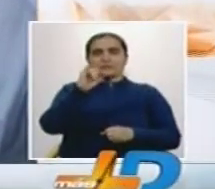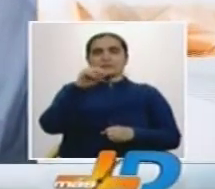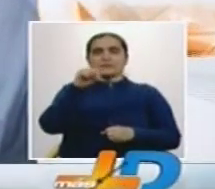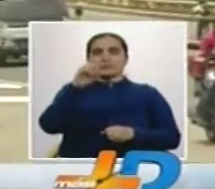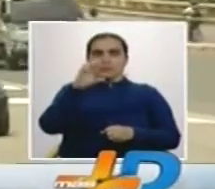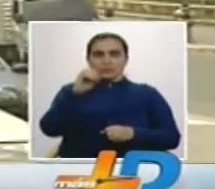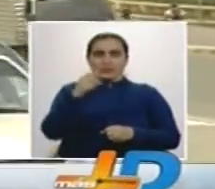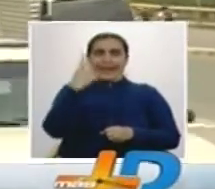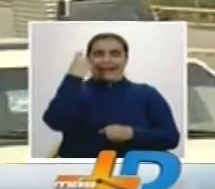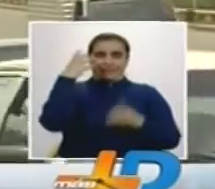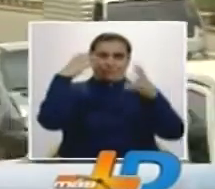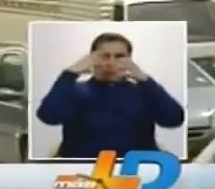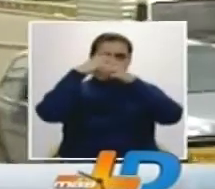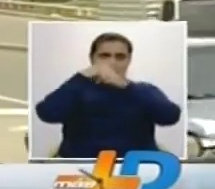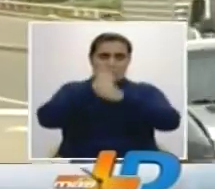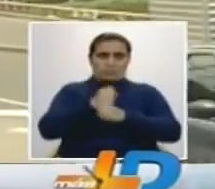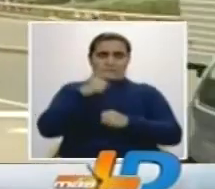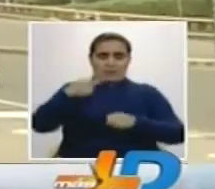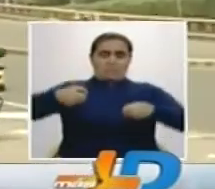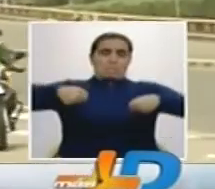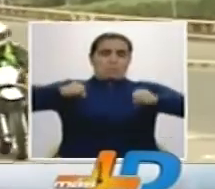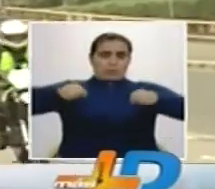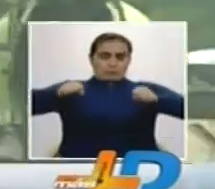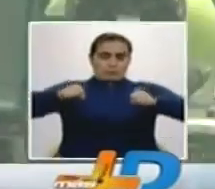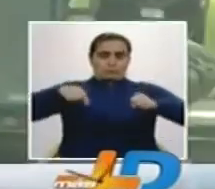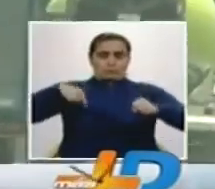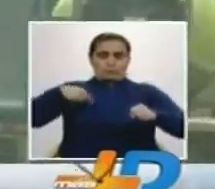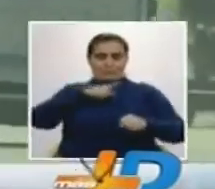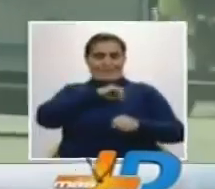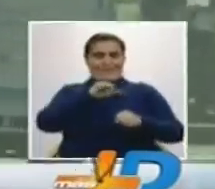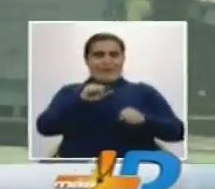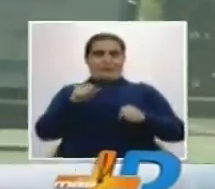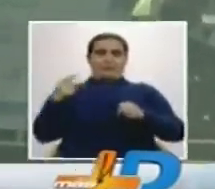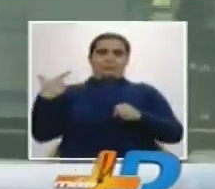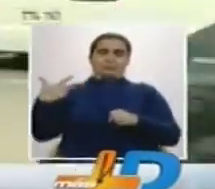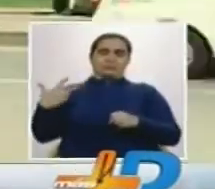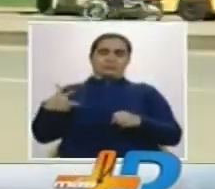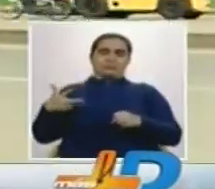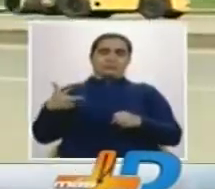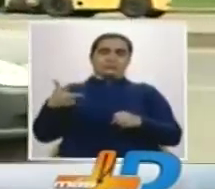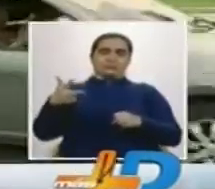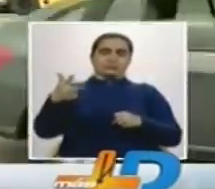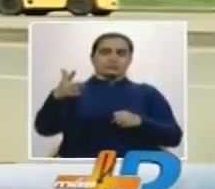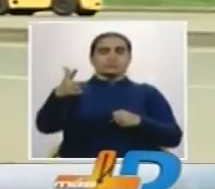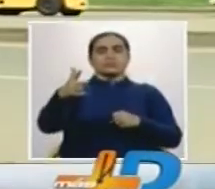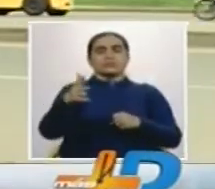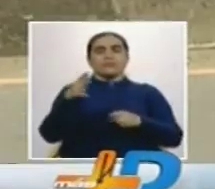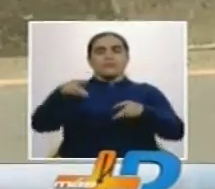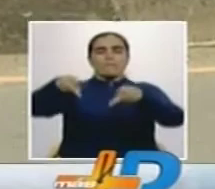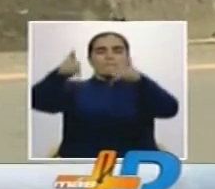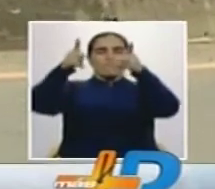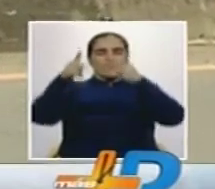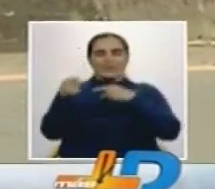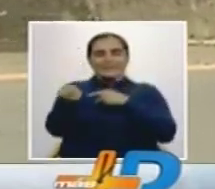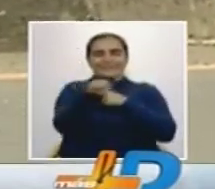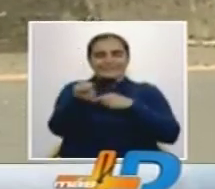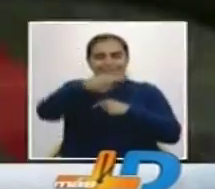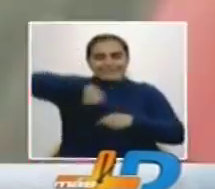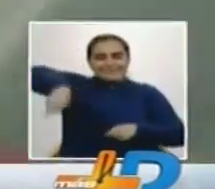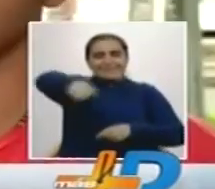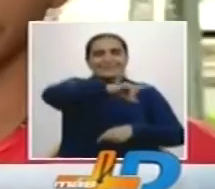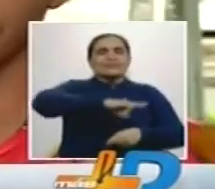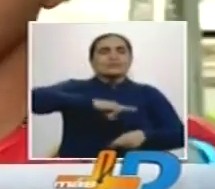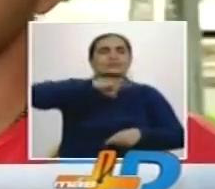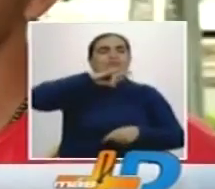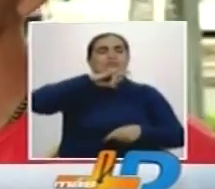comunicación. Anoche, mientras se desplazaba en su motocicleta hacia su vivienda ubicada en el barrio Brisas de Los Álamos, fue arrollado por una tractomula. Yo